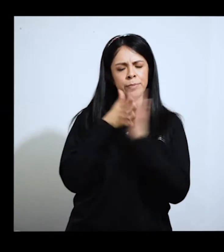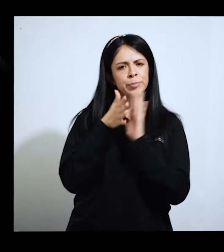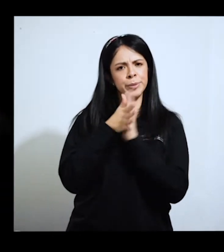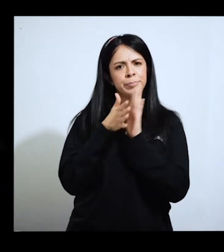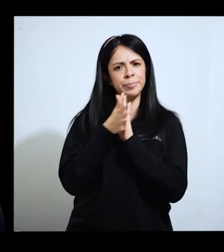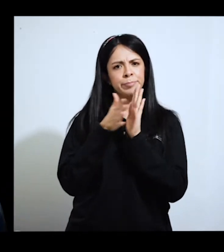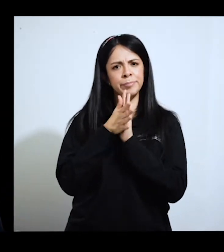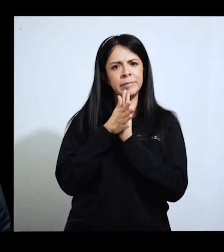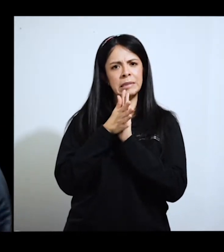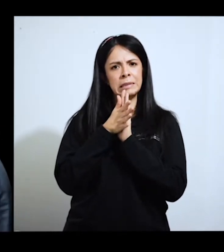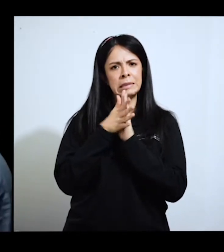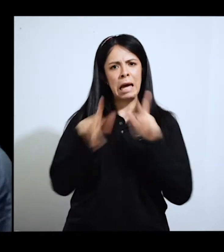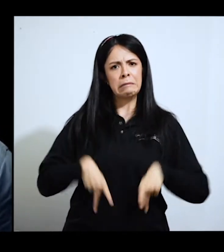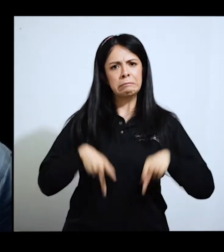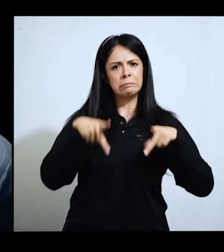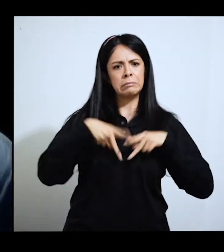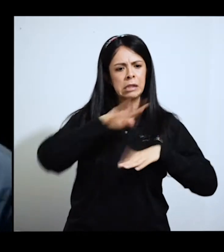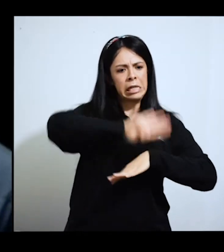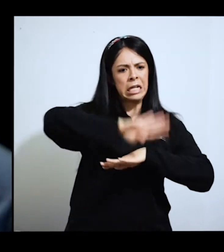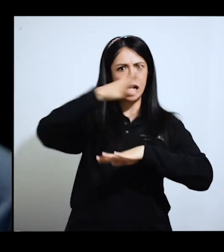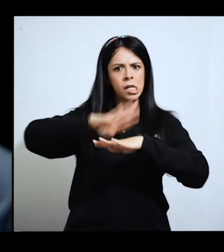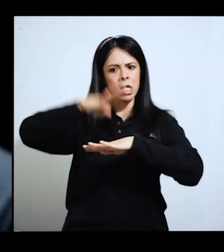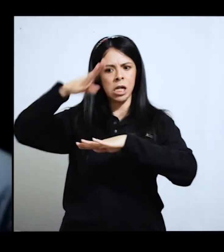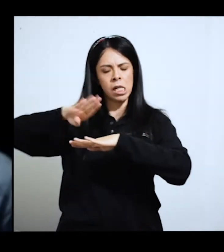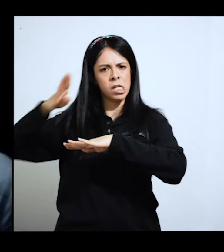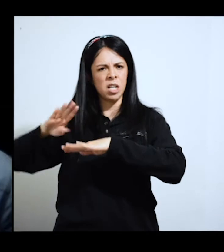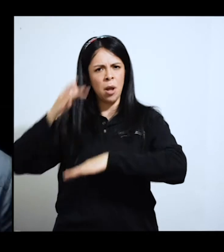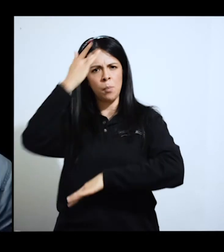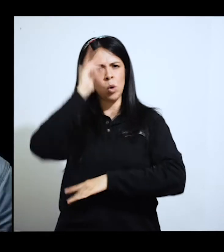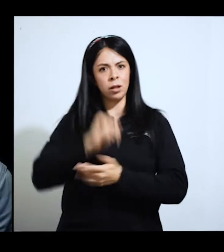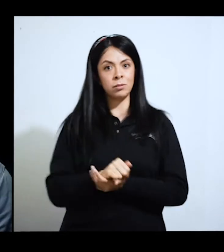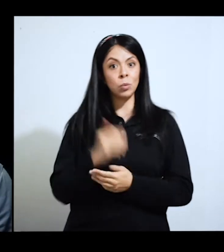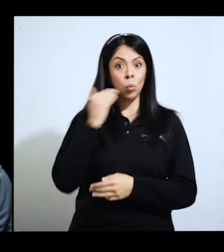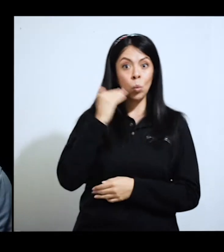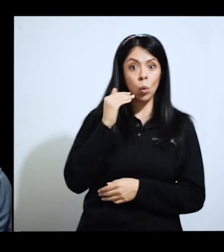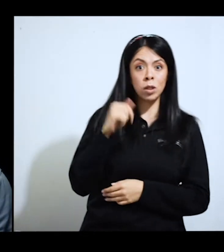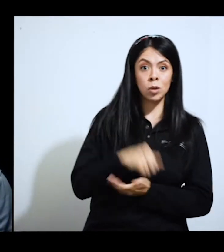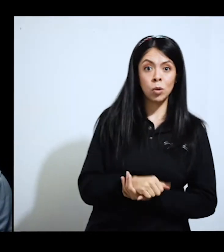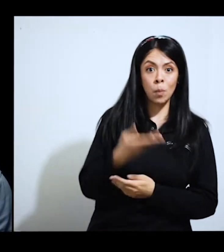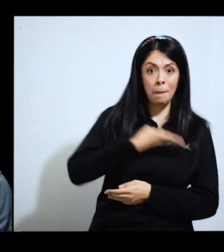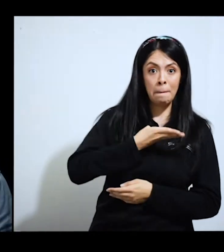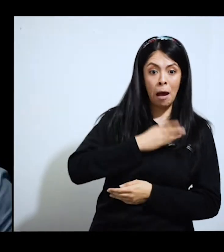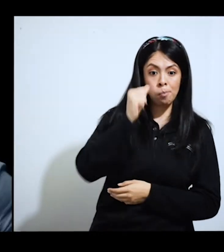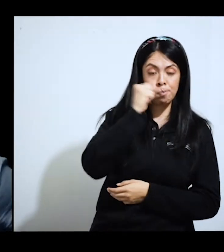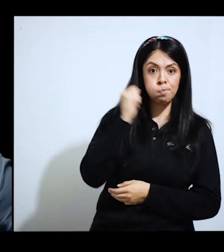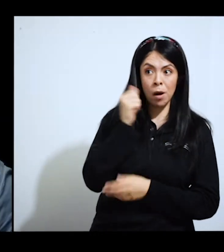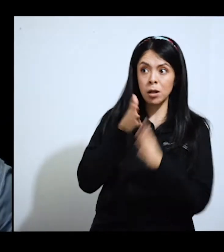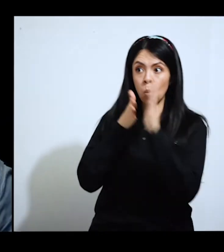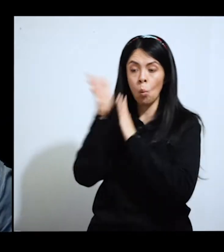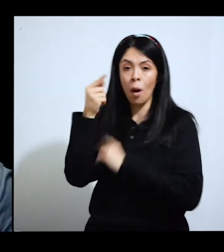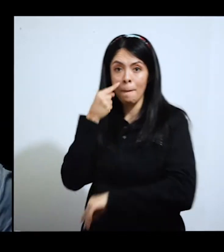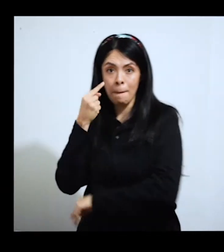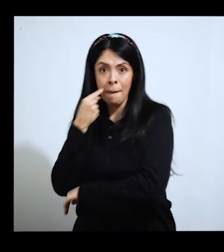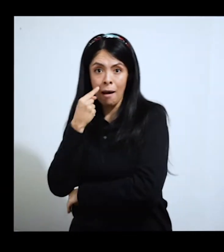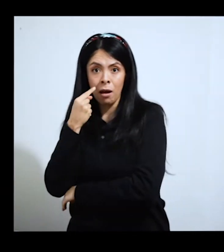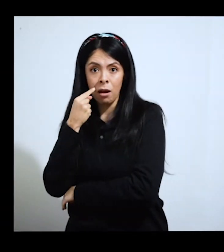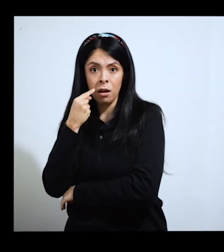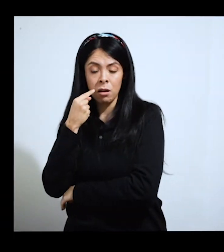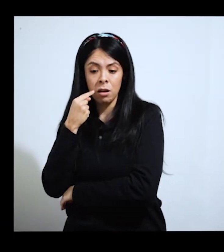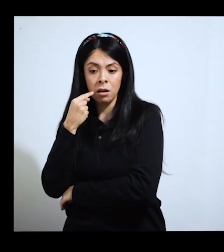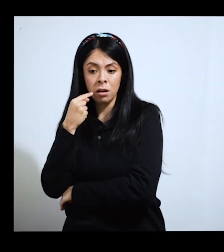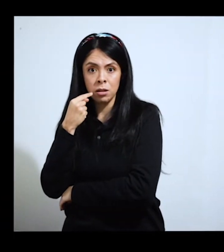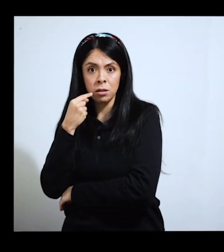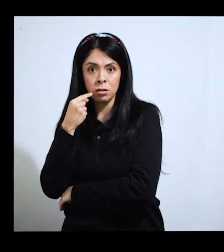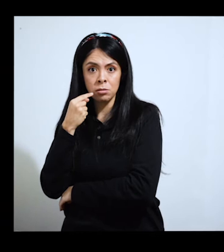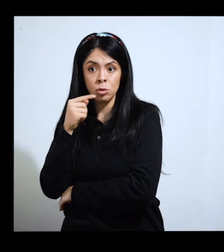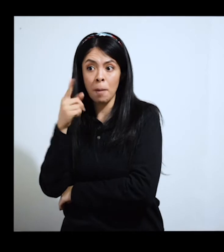Yo defino mi vida como una montaña rusa en el nivel de estabilidad, porque cuando mi mamá le cuenta a mi papá que está embarazada de mí